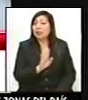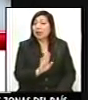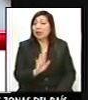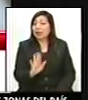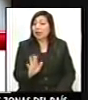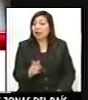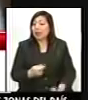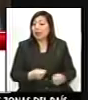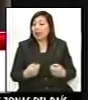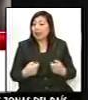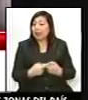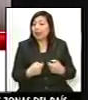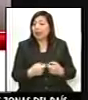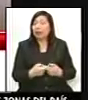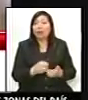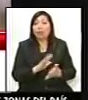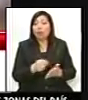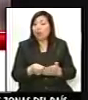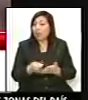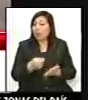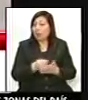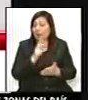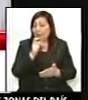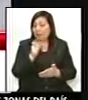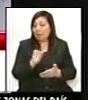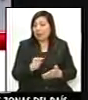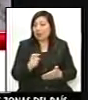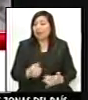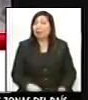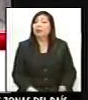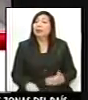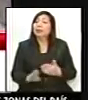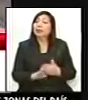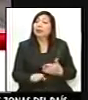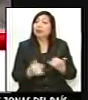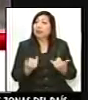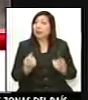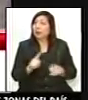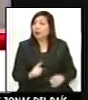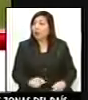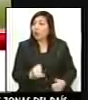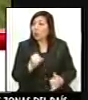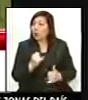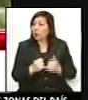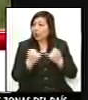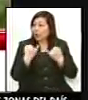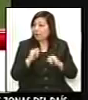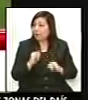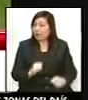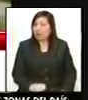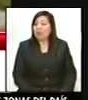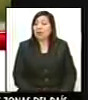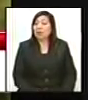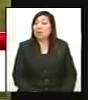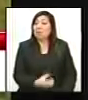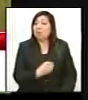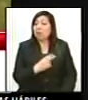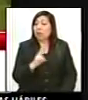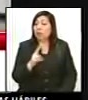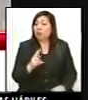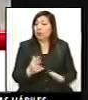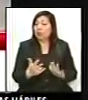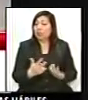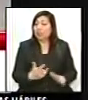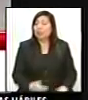repercute en la tarifa eléctrica que pagamos todos los peruanos. En base a ello, de acuerdo con la última información disponible a mayo del